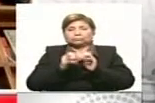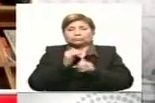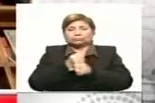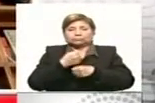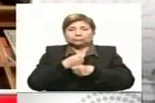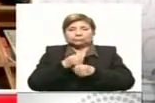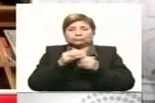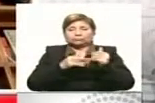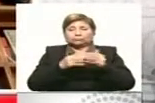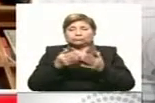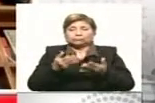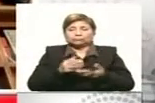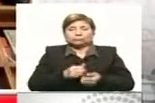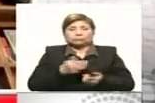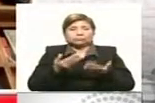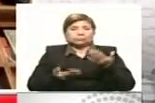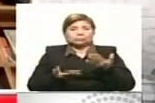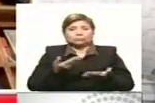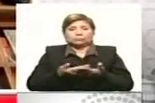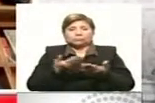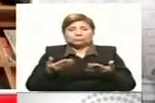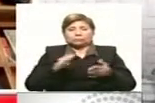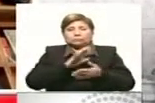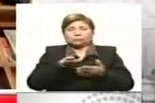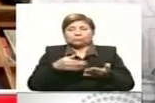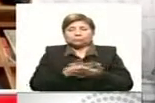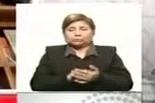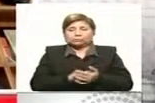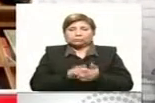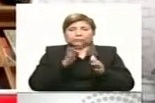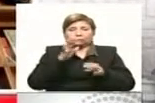cambios, por un monto total de